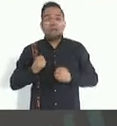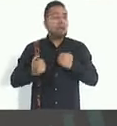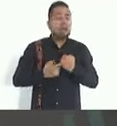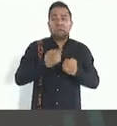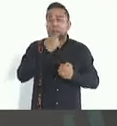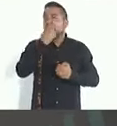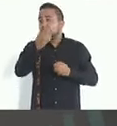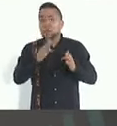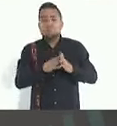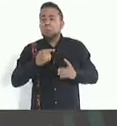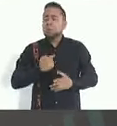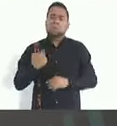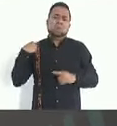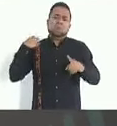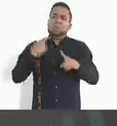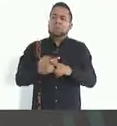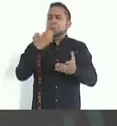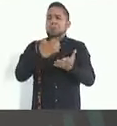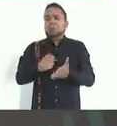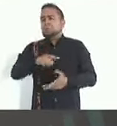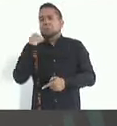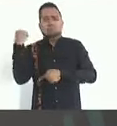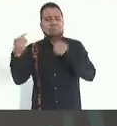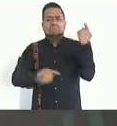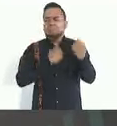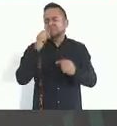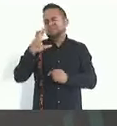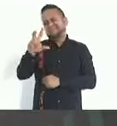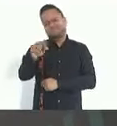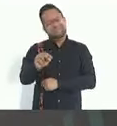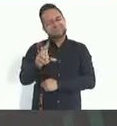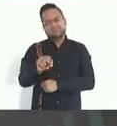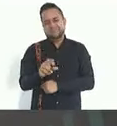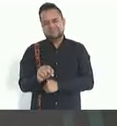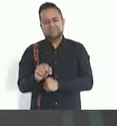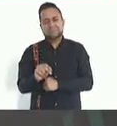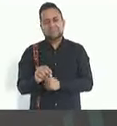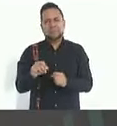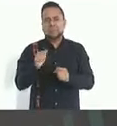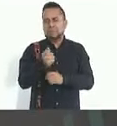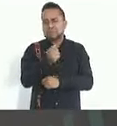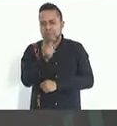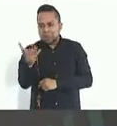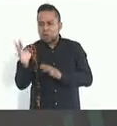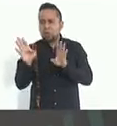fue mal en lo económico. Las diferencias que tienen algunos con